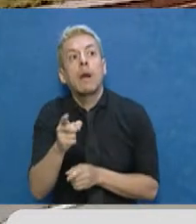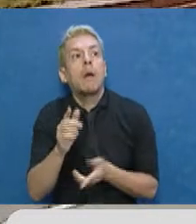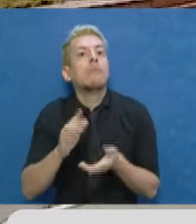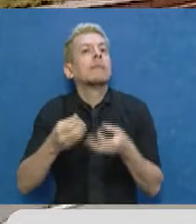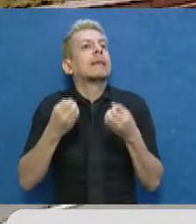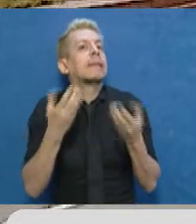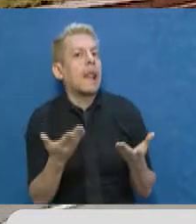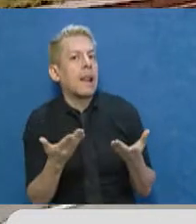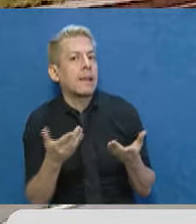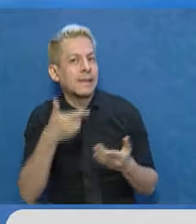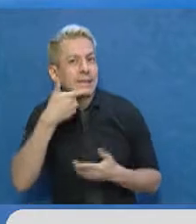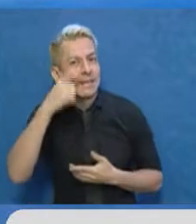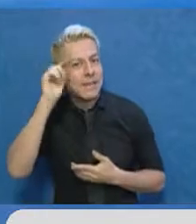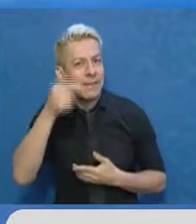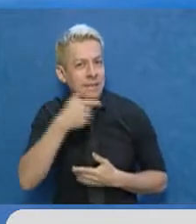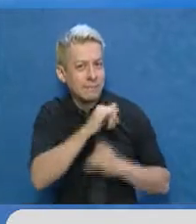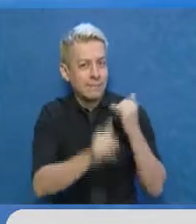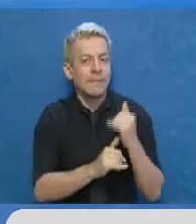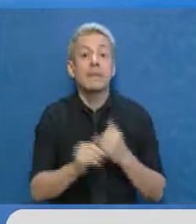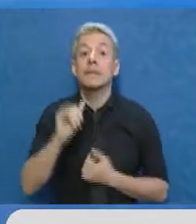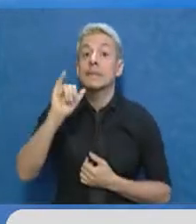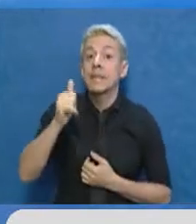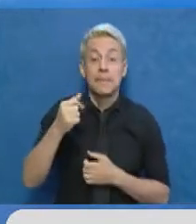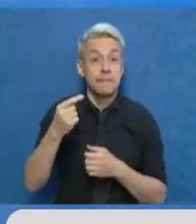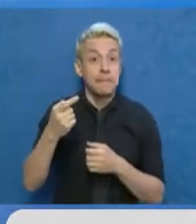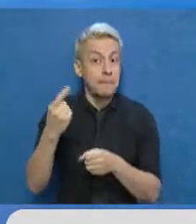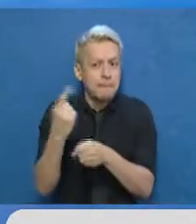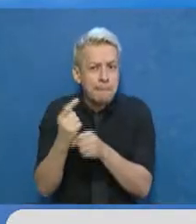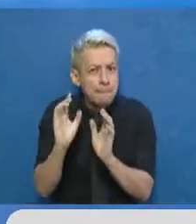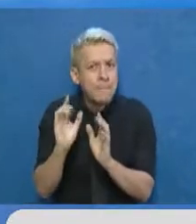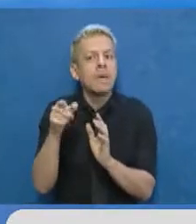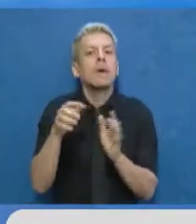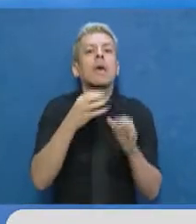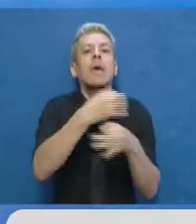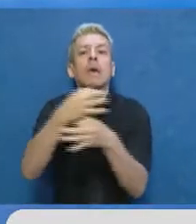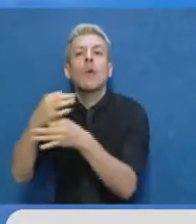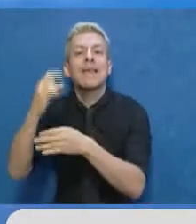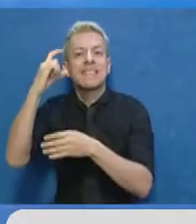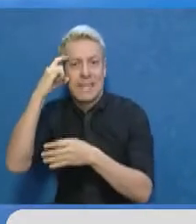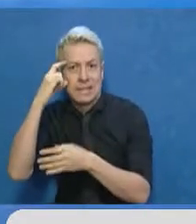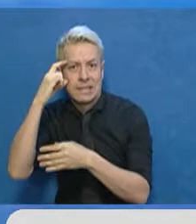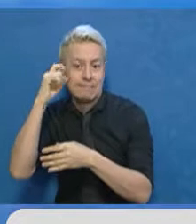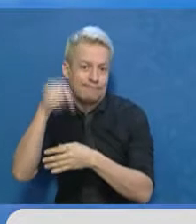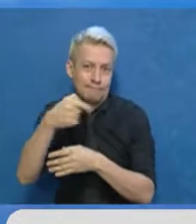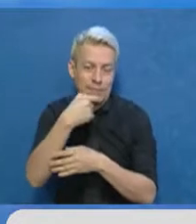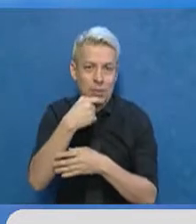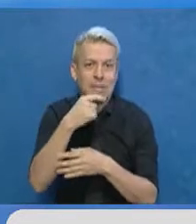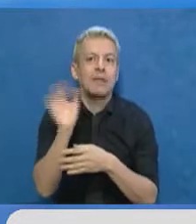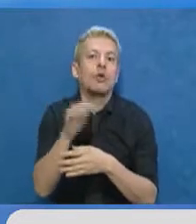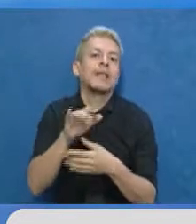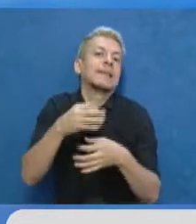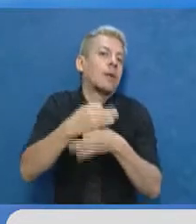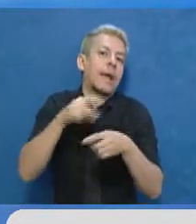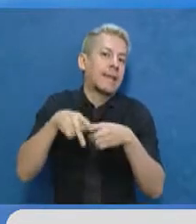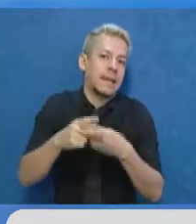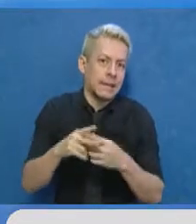Seba? Bueno, Dani, en principio son 10 escuelas de nuestra provincia, todas de carácter técnico, es decir, escuelas